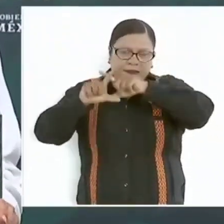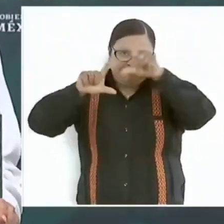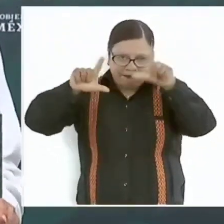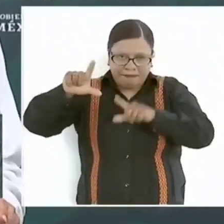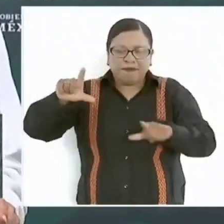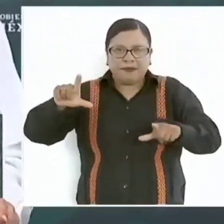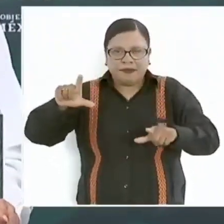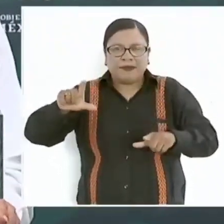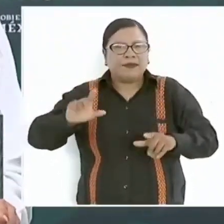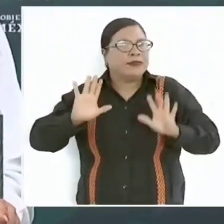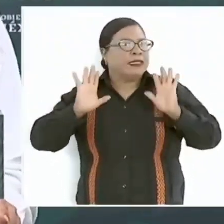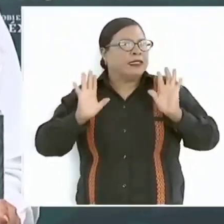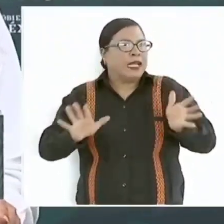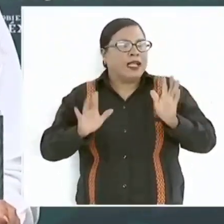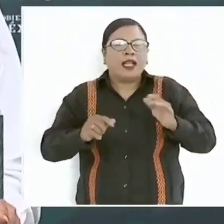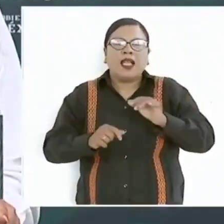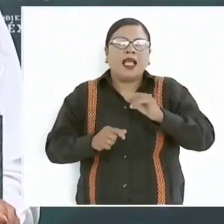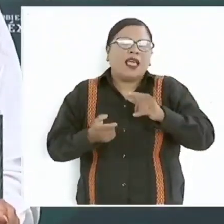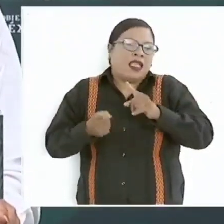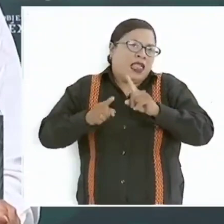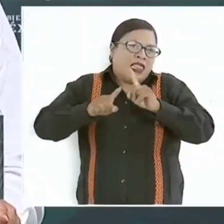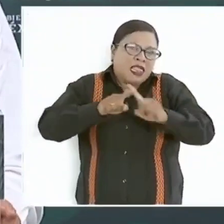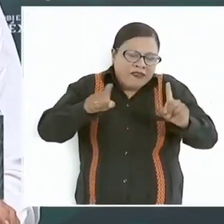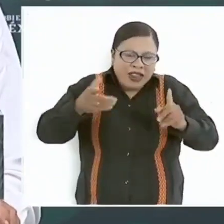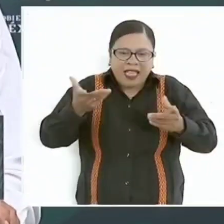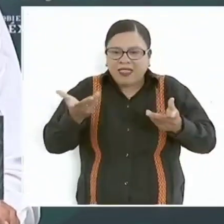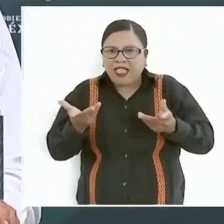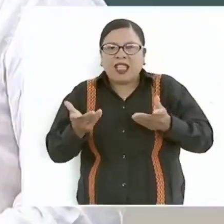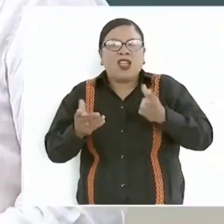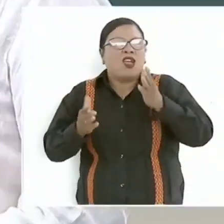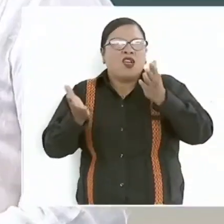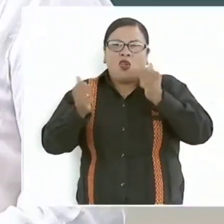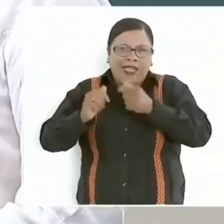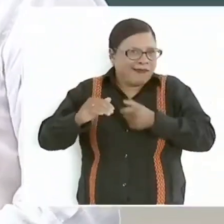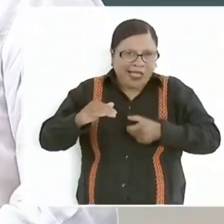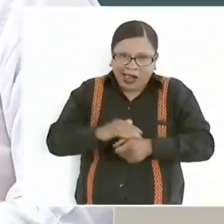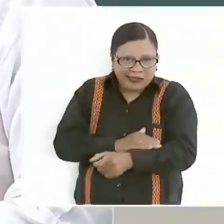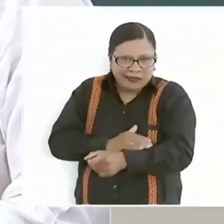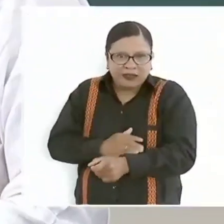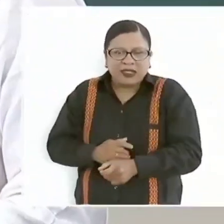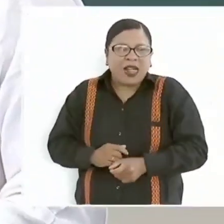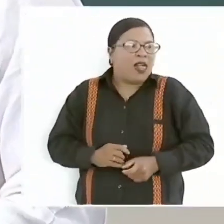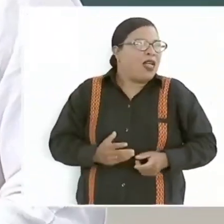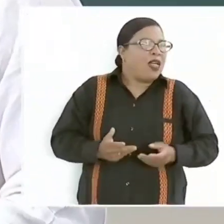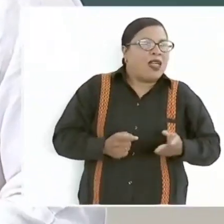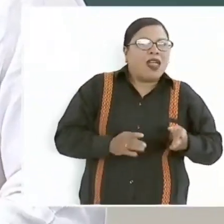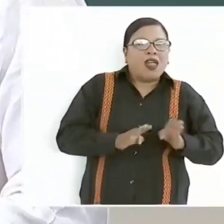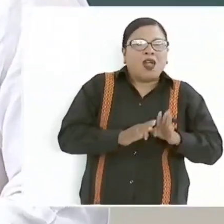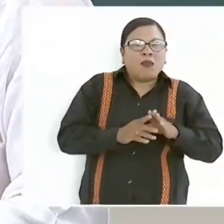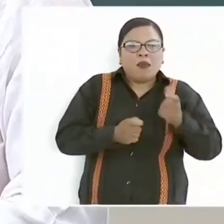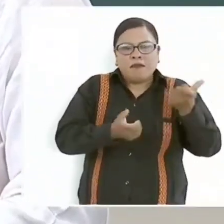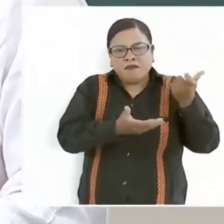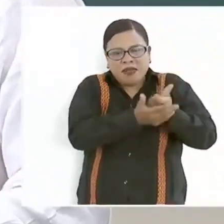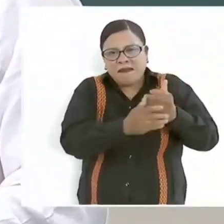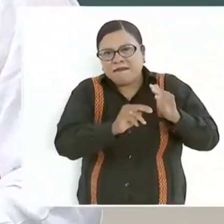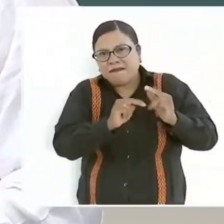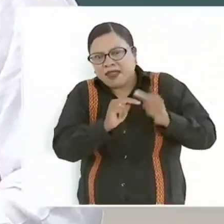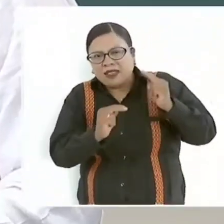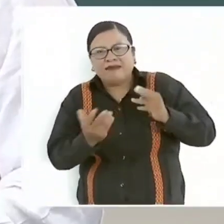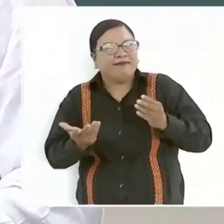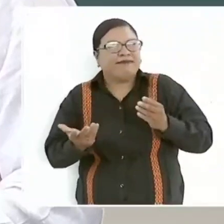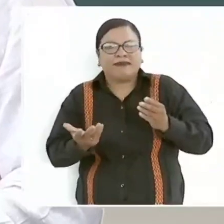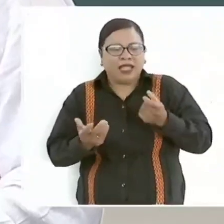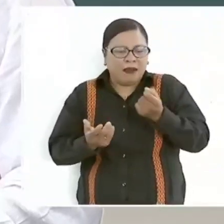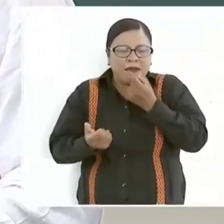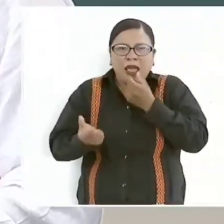el país, ya con otras condiciones, sin moche, sin sobornos y medicina